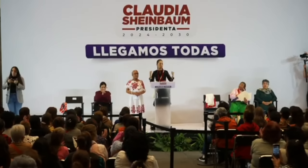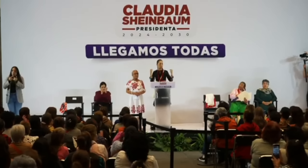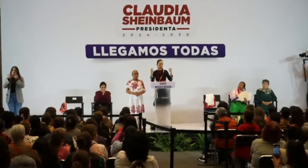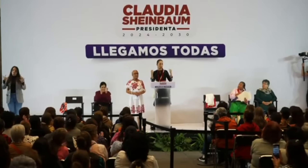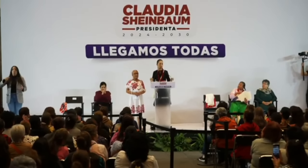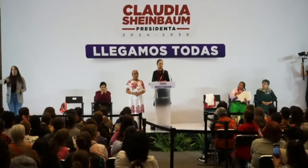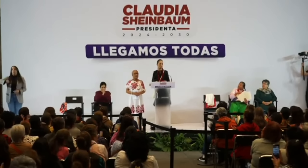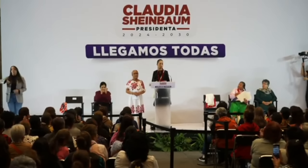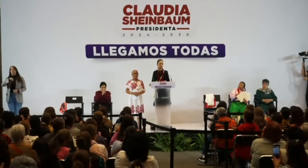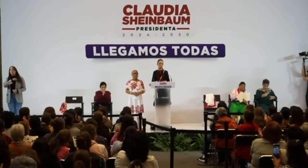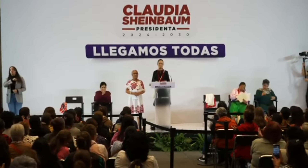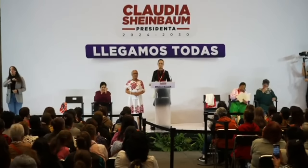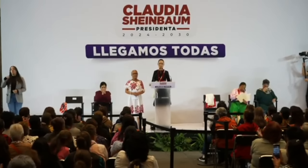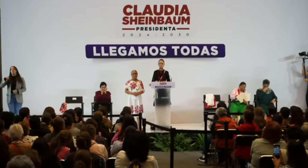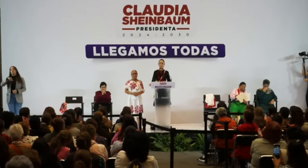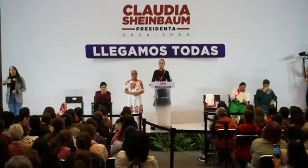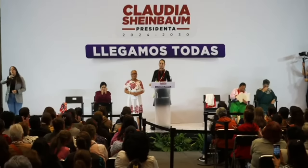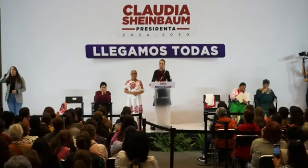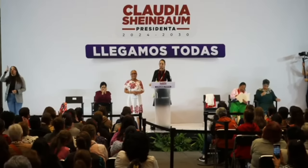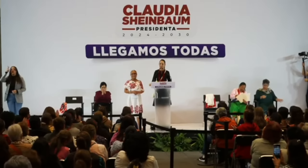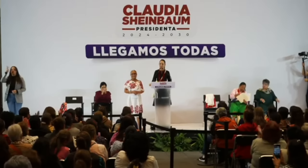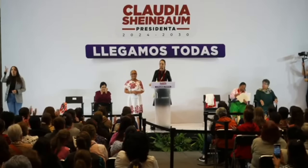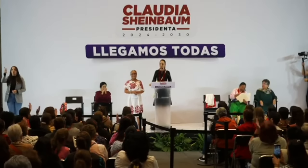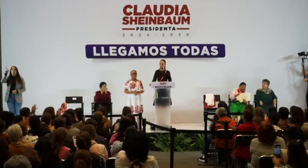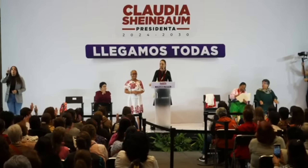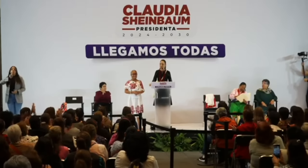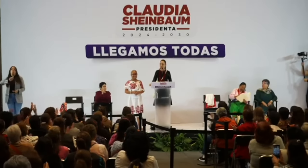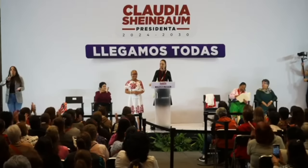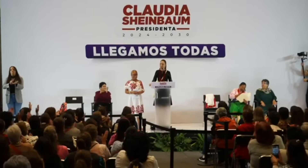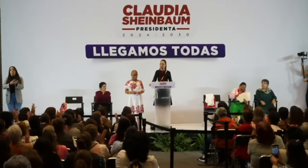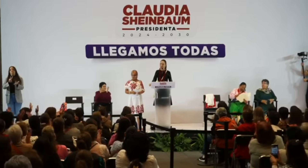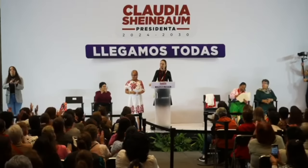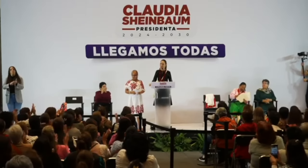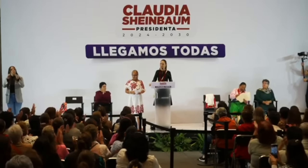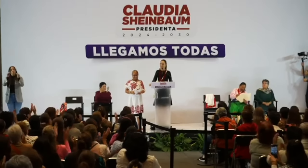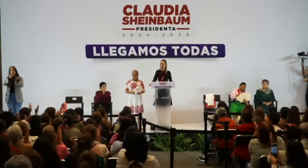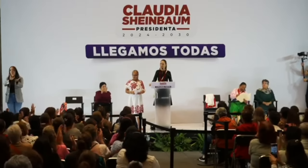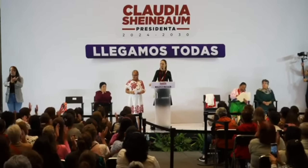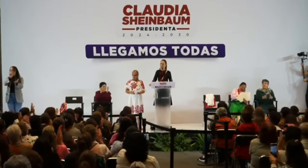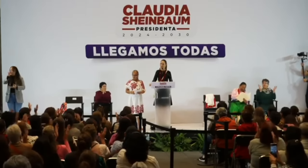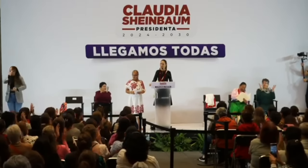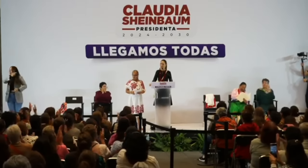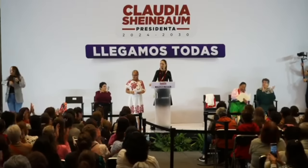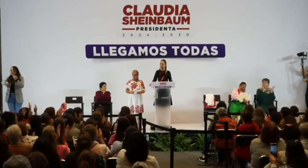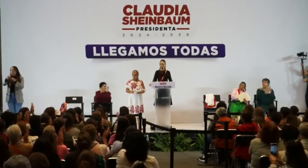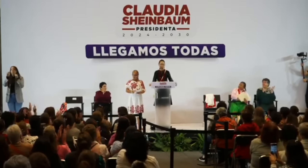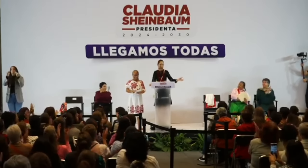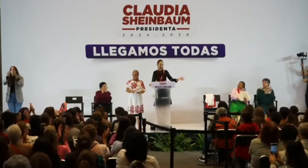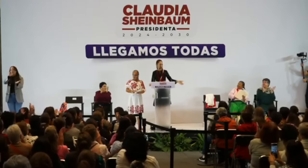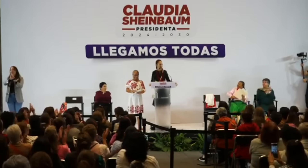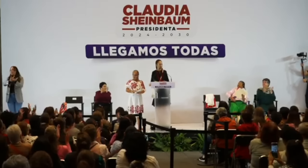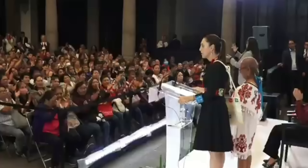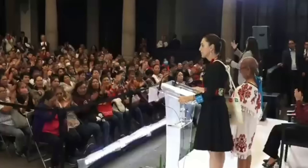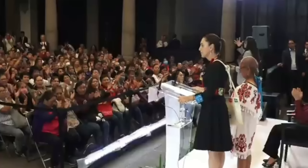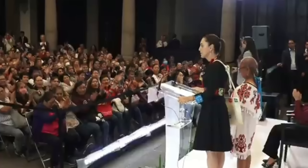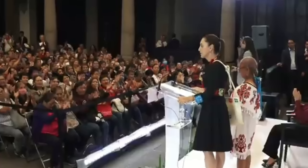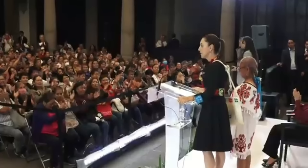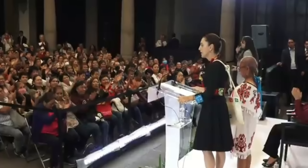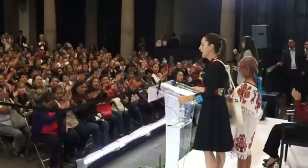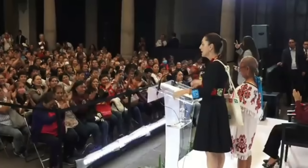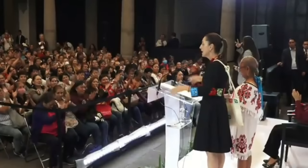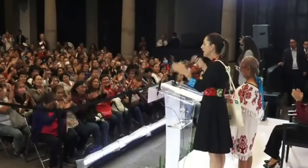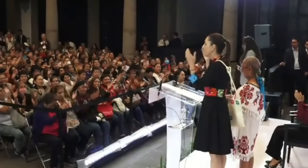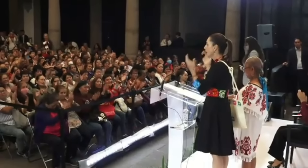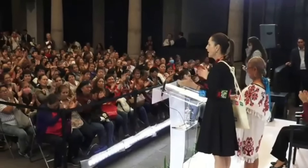y mujeres con valor. Muchas gracias a todas por este hermoso evento, gracias por sus